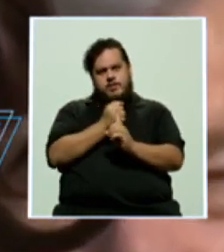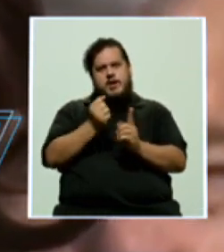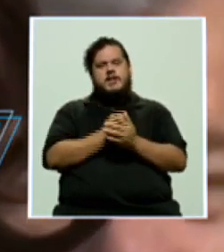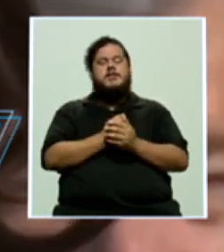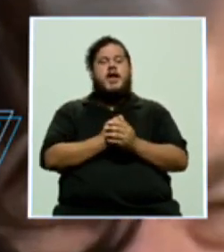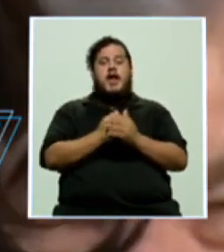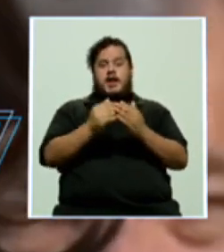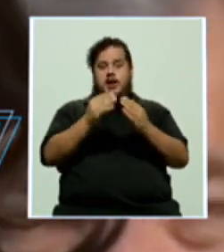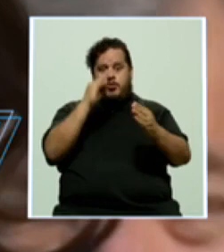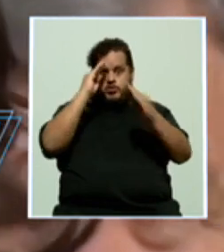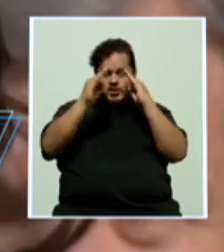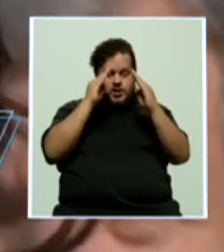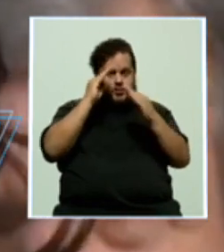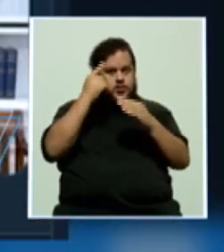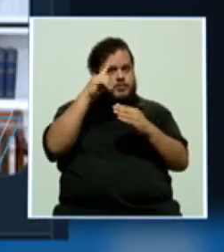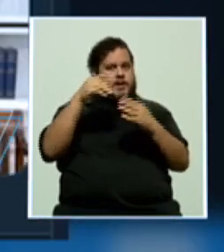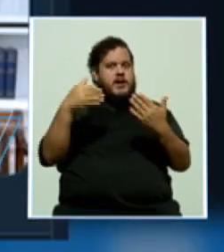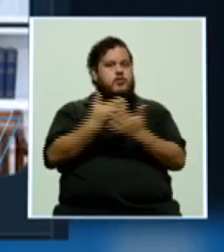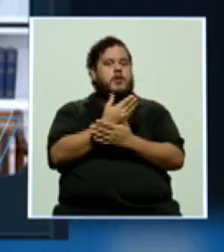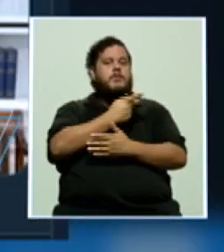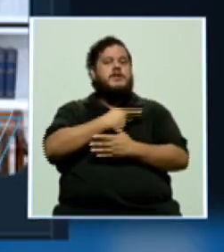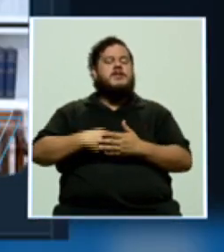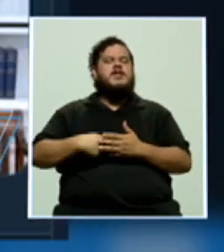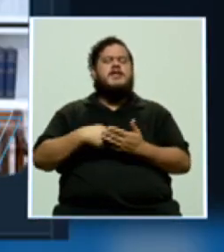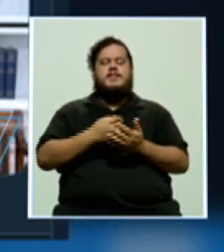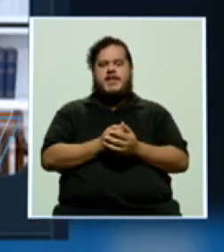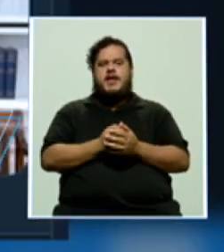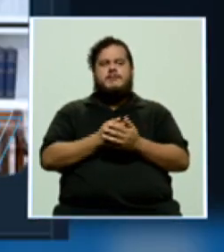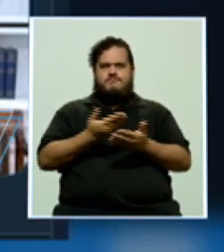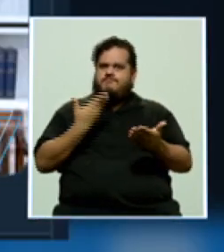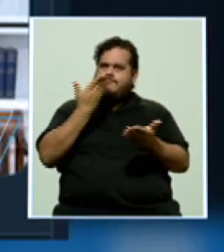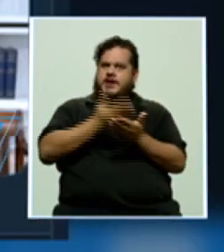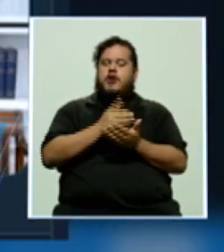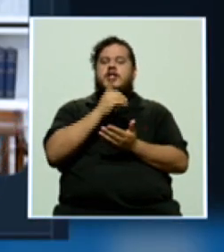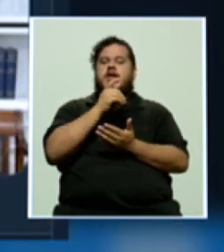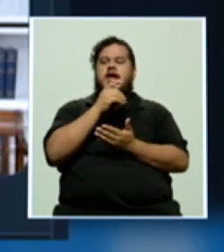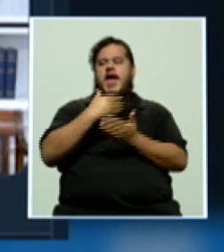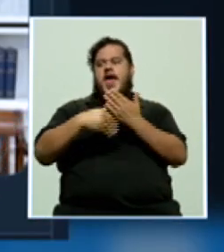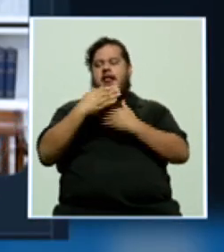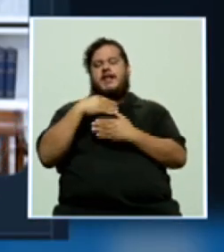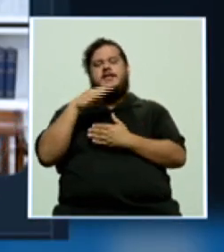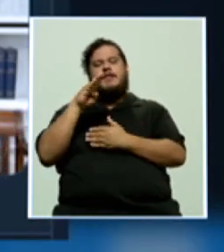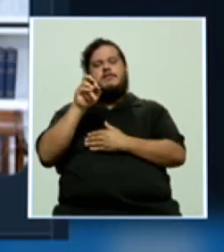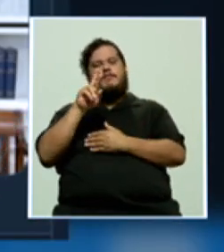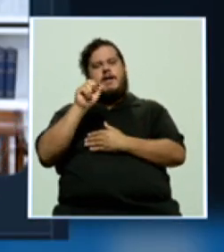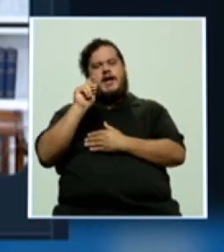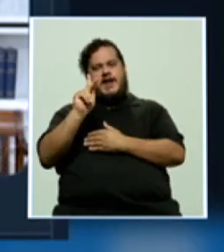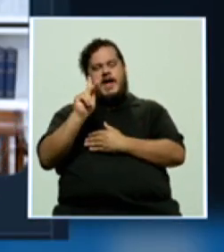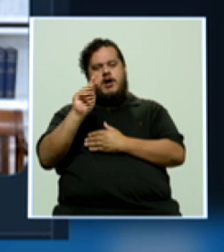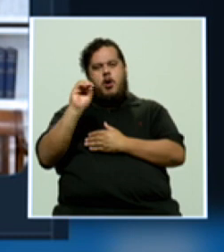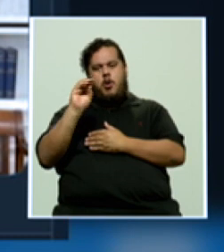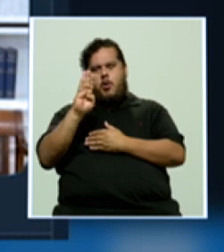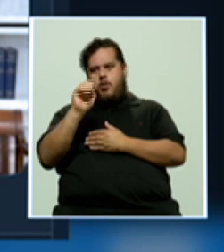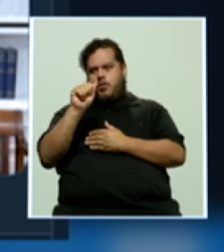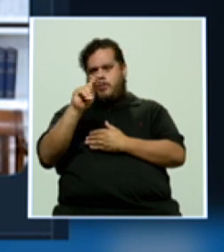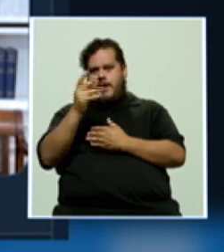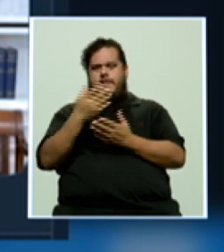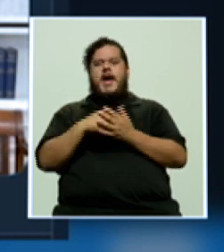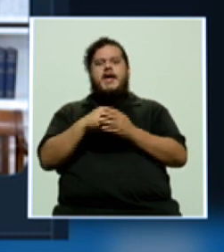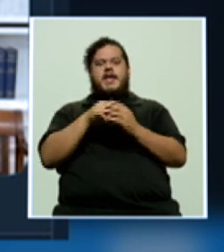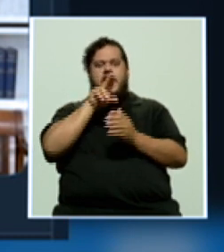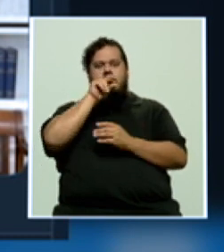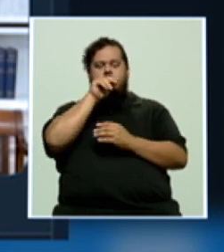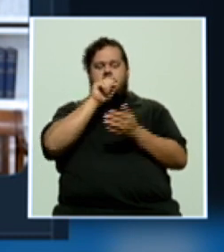mandatario no se hicieron esperar. Uno de los primeros fue el expresidente Barack Obama, quien a través de su cuenta en Twitter